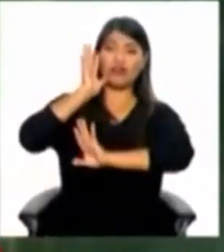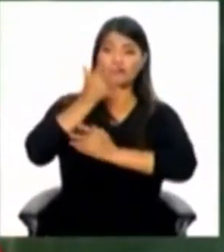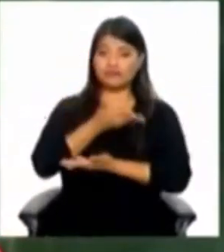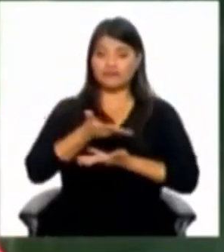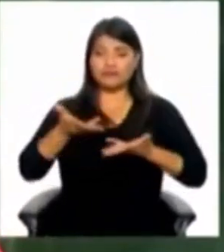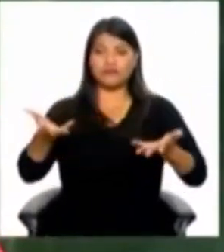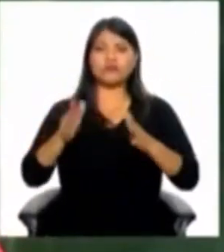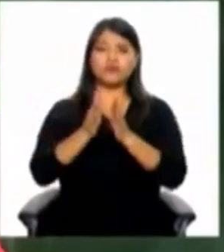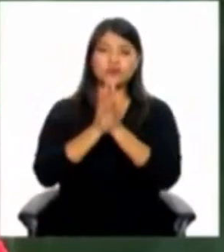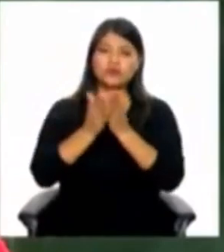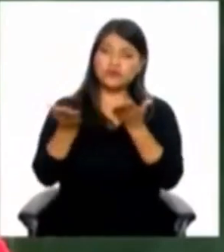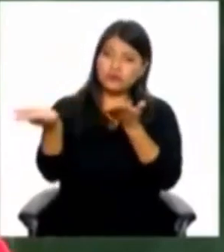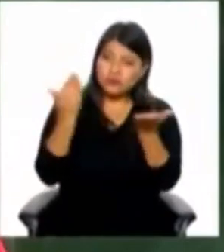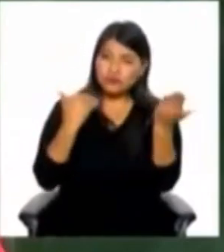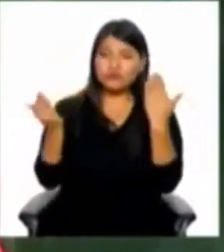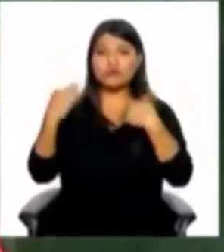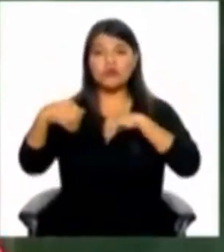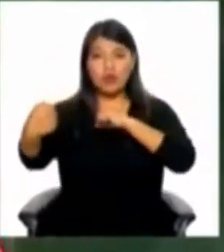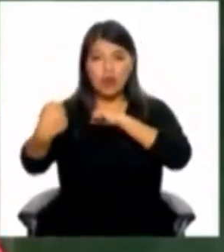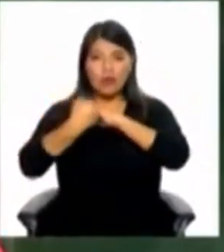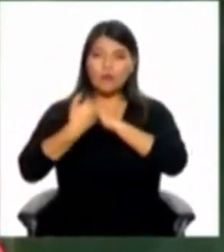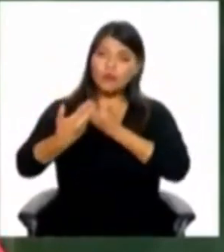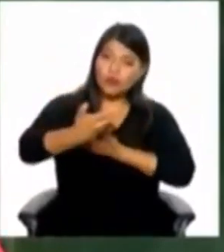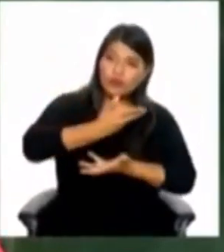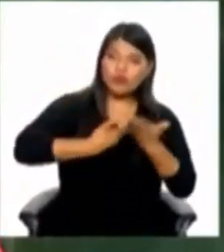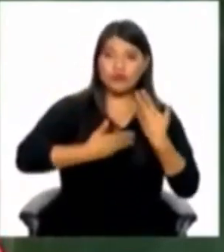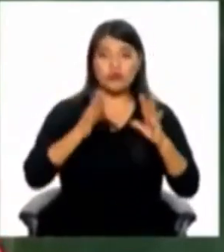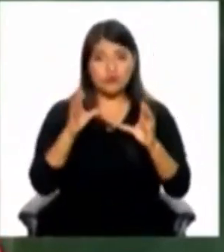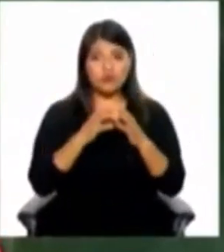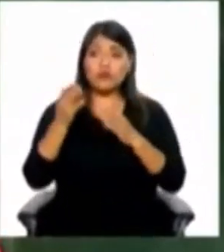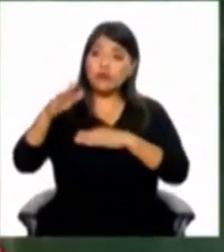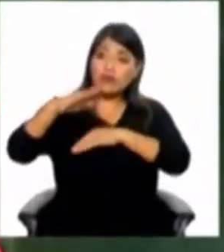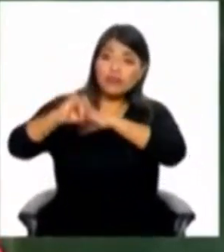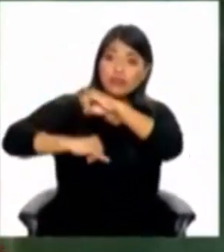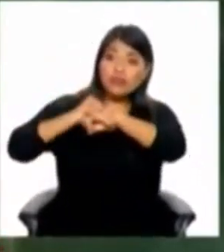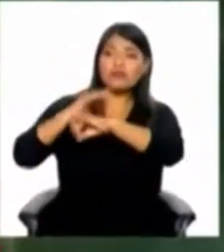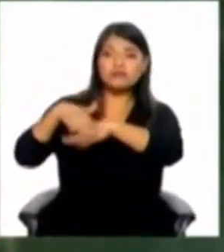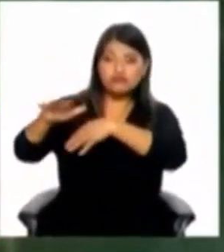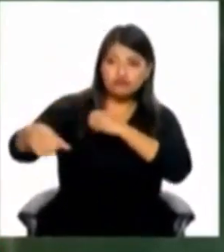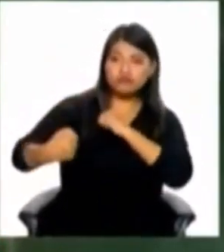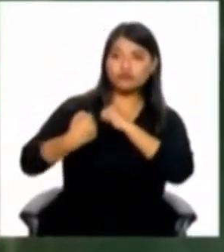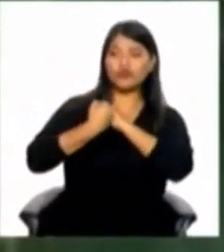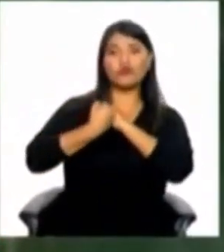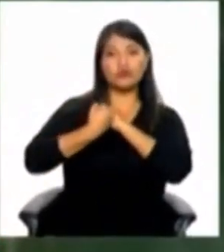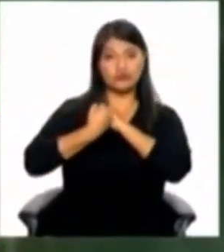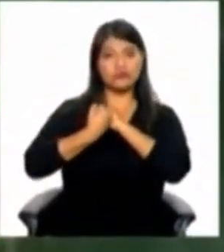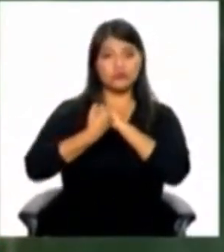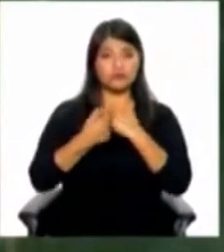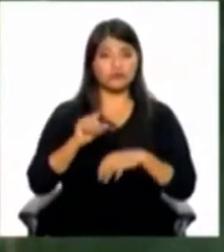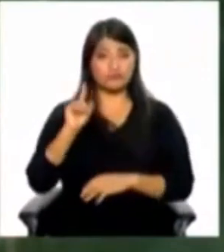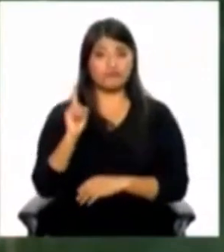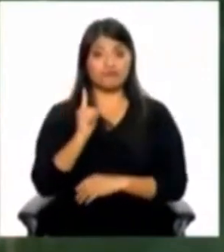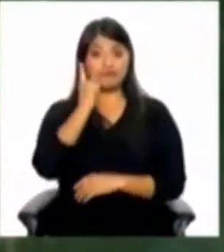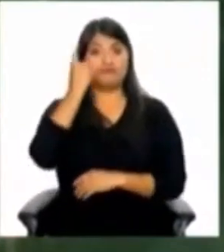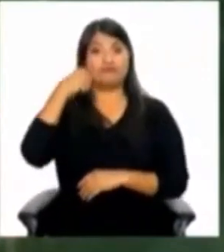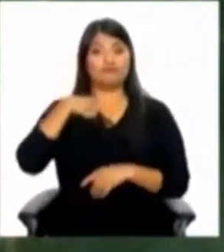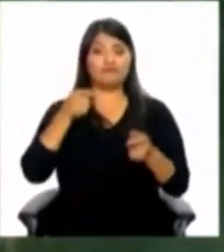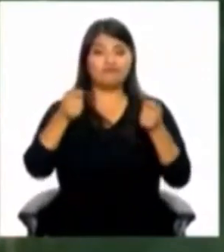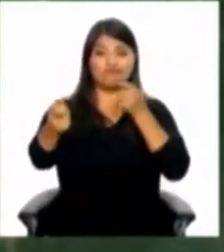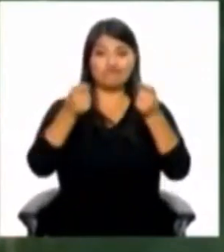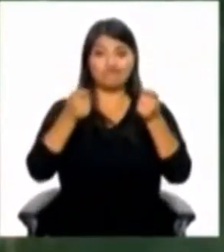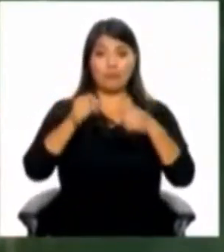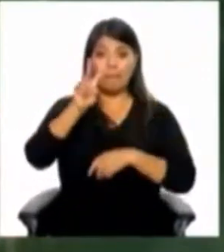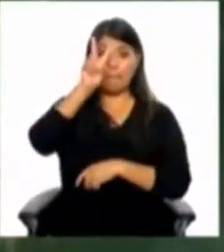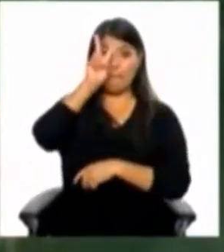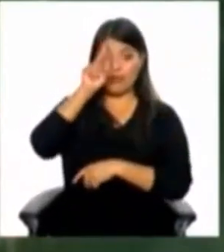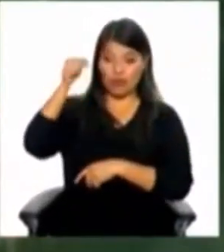a la solidaridad y a la cooperación internacional. Por primera vez, un gobierno en mi